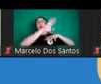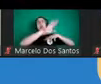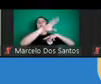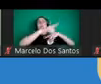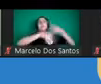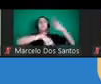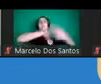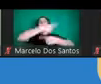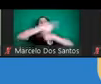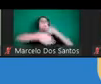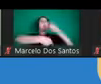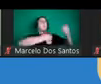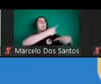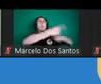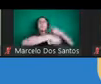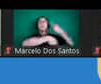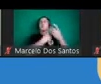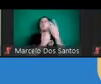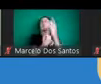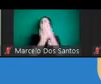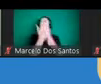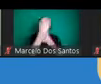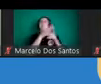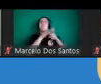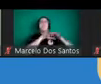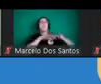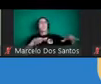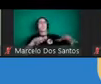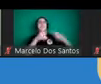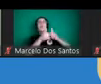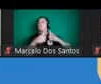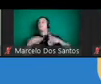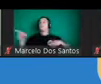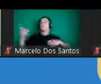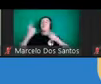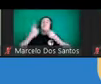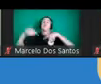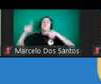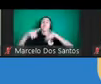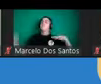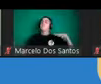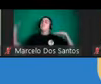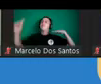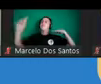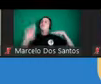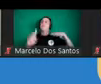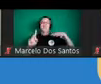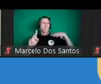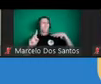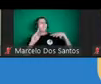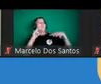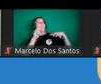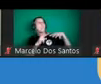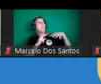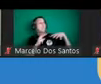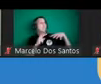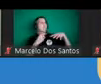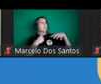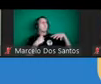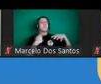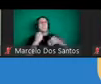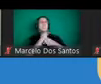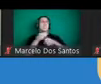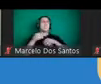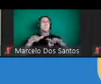imagínense una persona de repente con discapacidad intelectual que necesita de ciertas rutinas, está